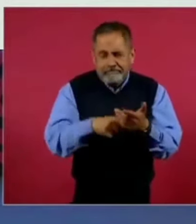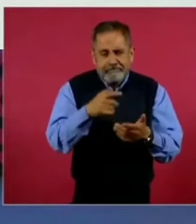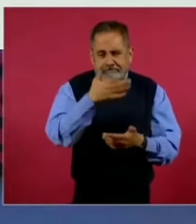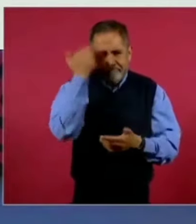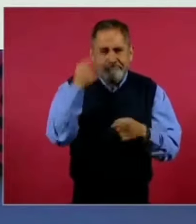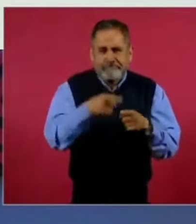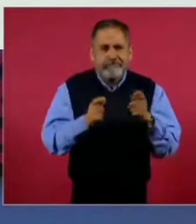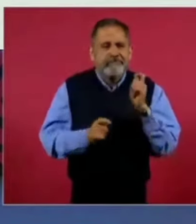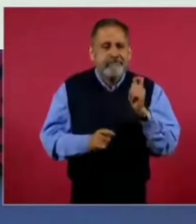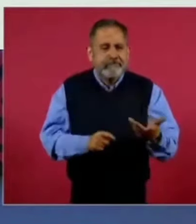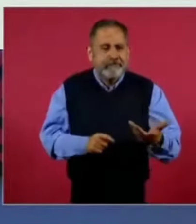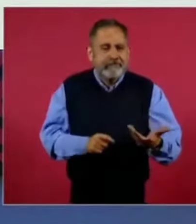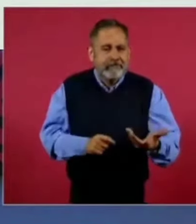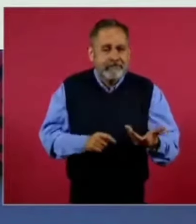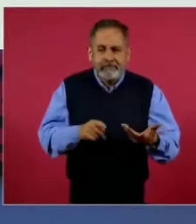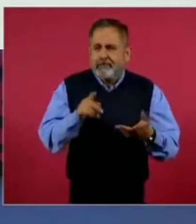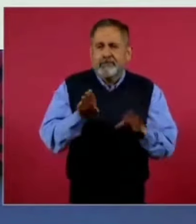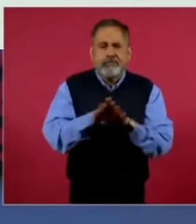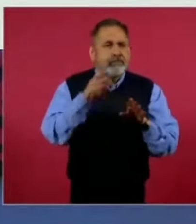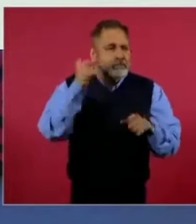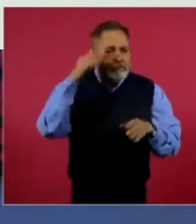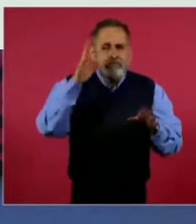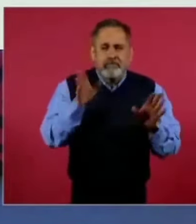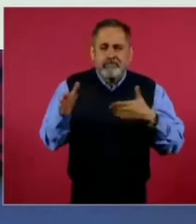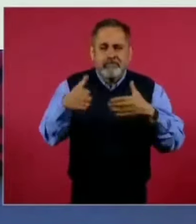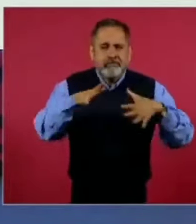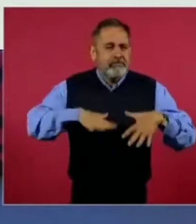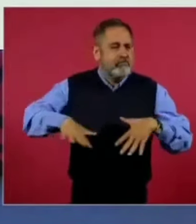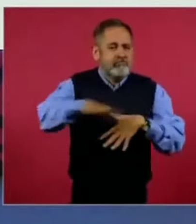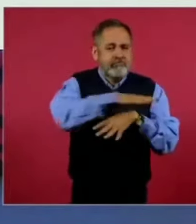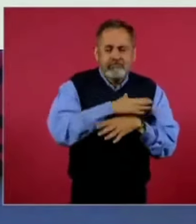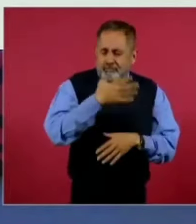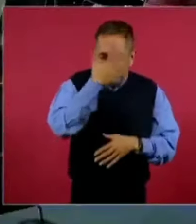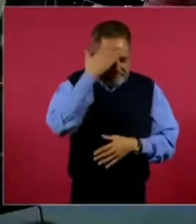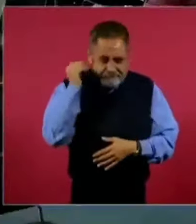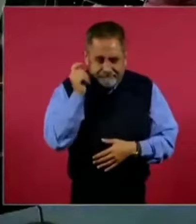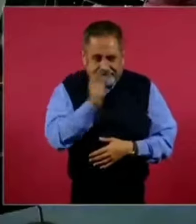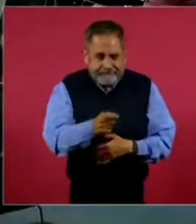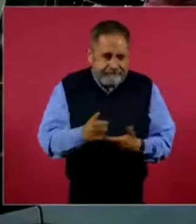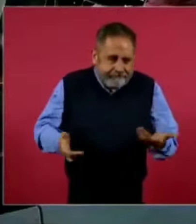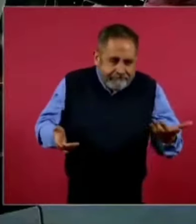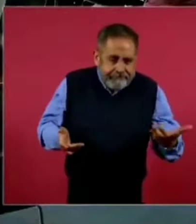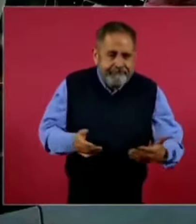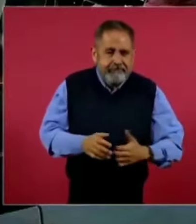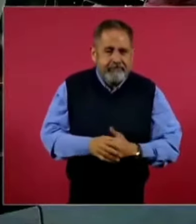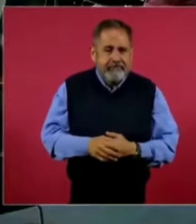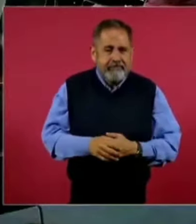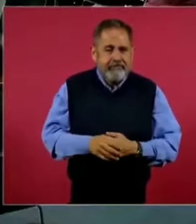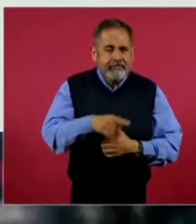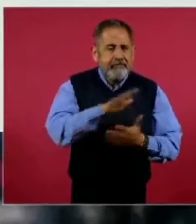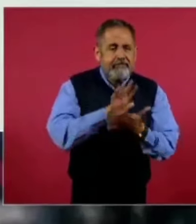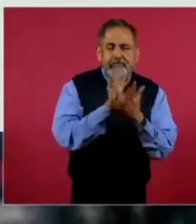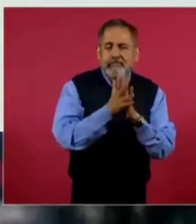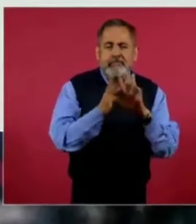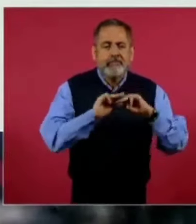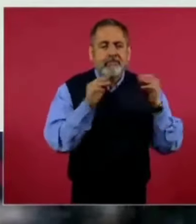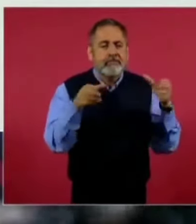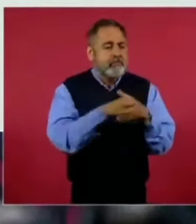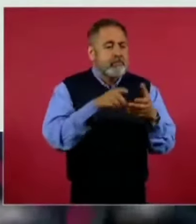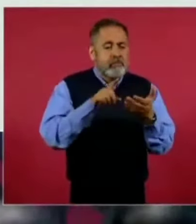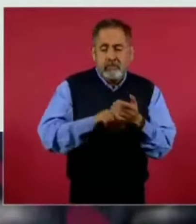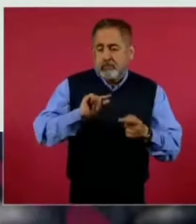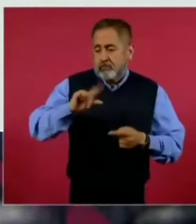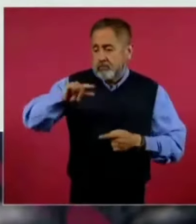lo que era en ese entonces esa región y el contubernio que existía entre